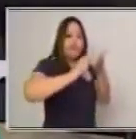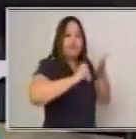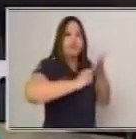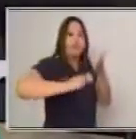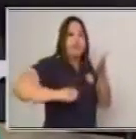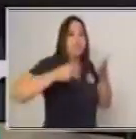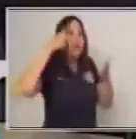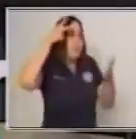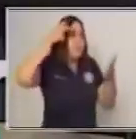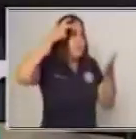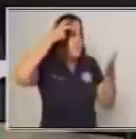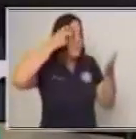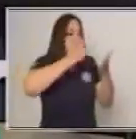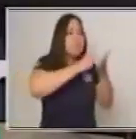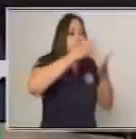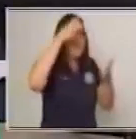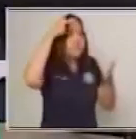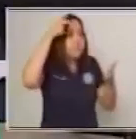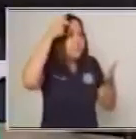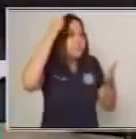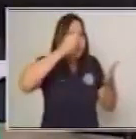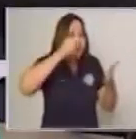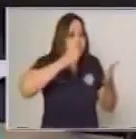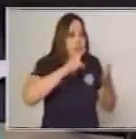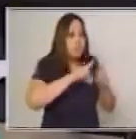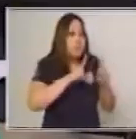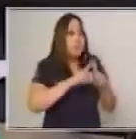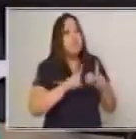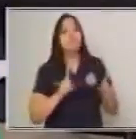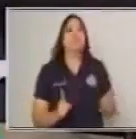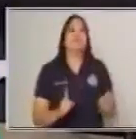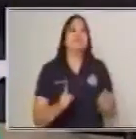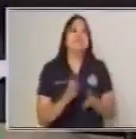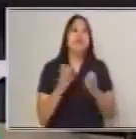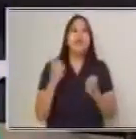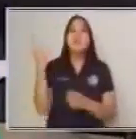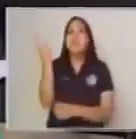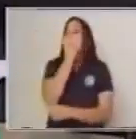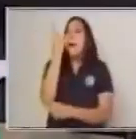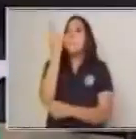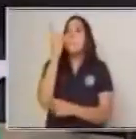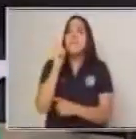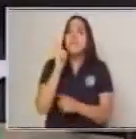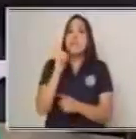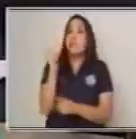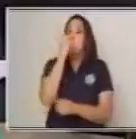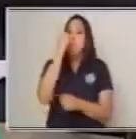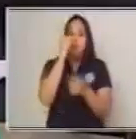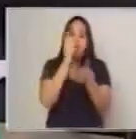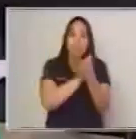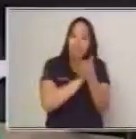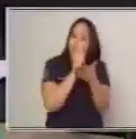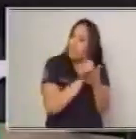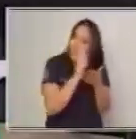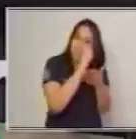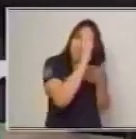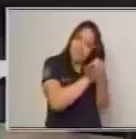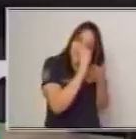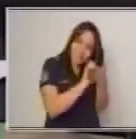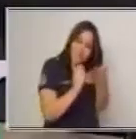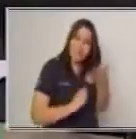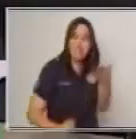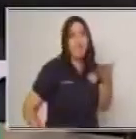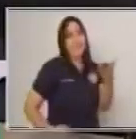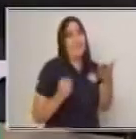lapicero. Entonces, lo principal que nosotros tenemos que saber es que al principio tenemos que escribir todas las